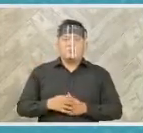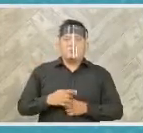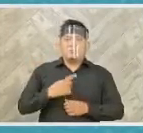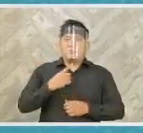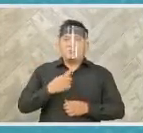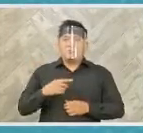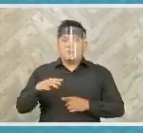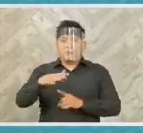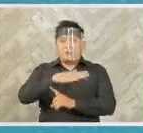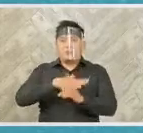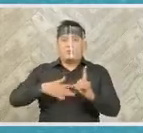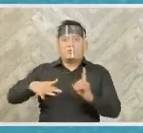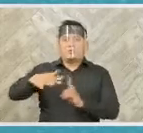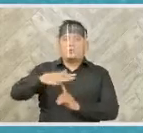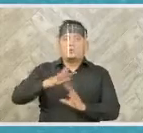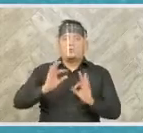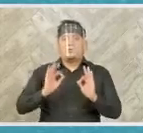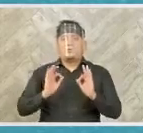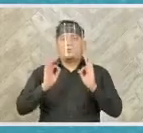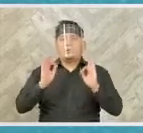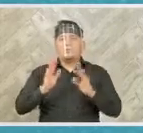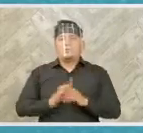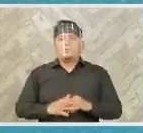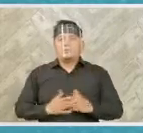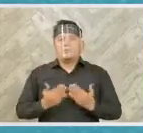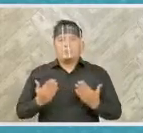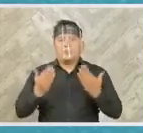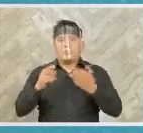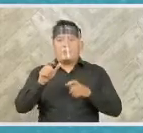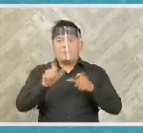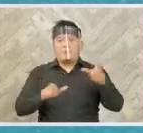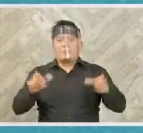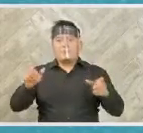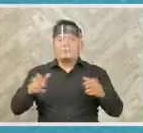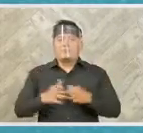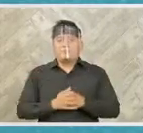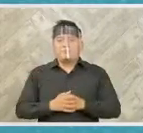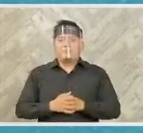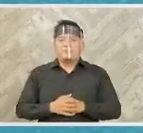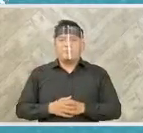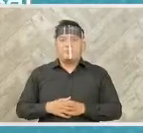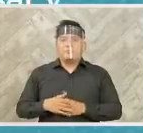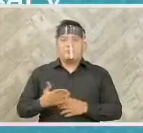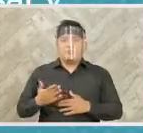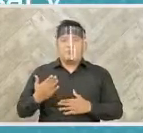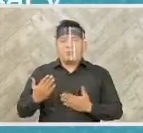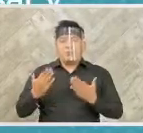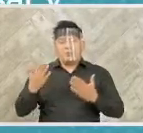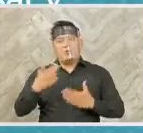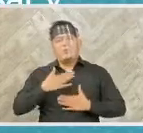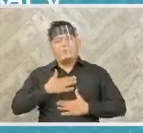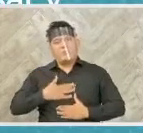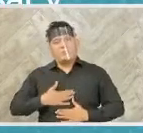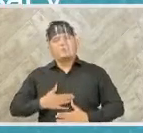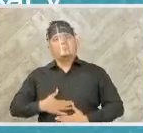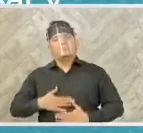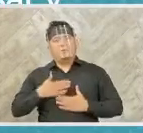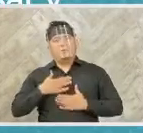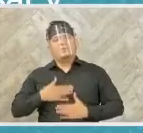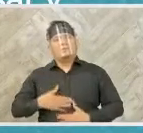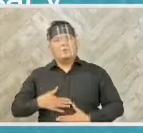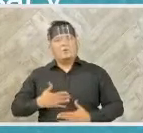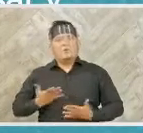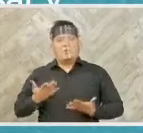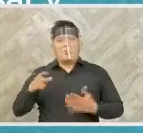de entornos protectores que permitirán a todos los habitantes del territorio expresar y satisfacer integralmente